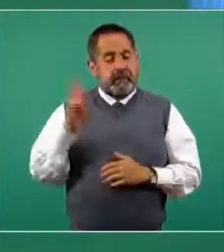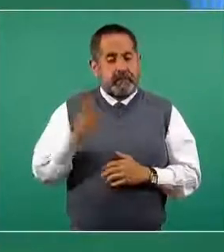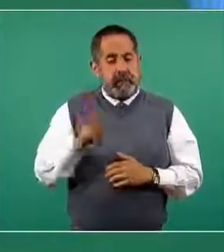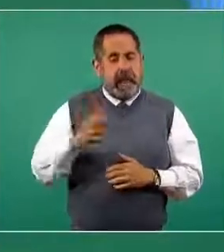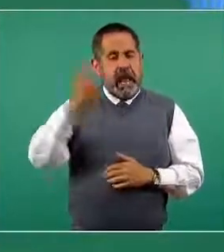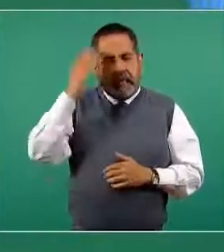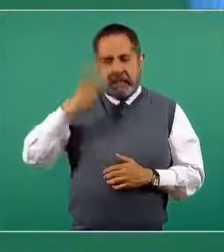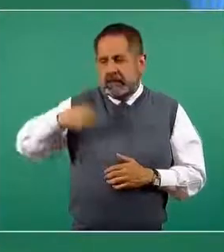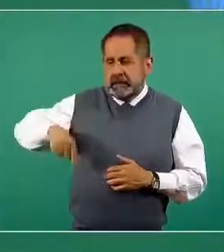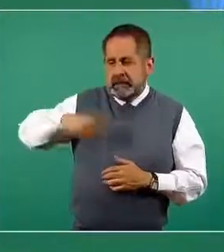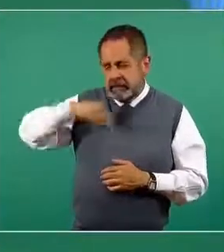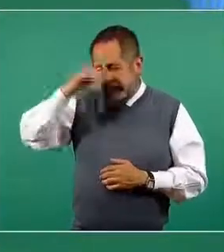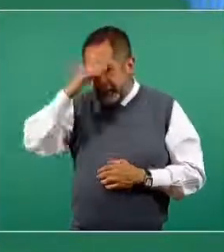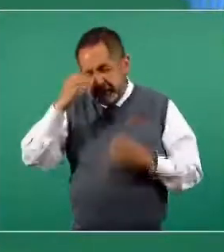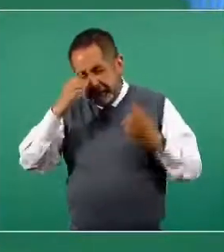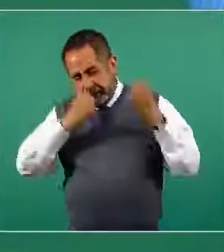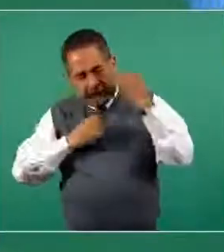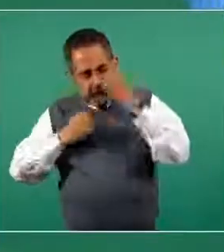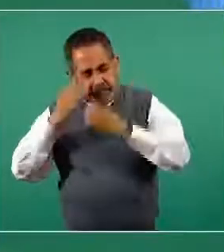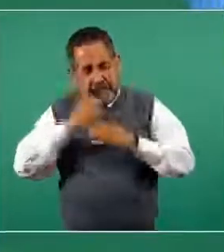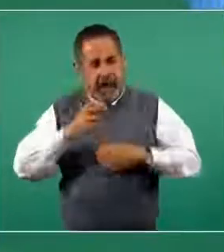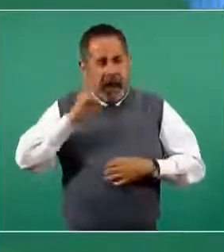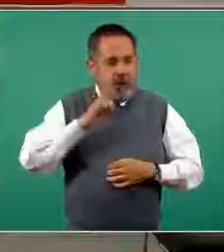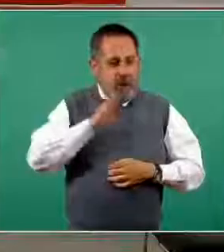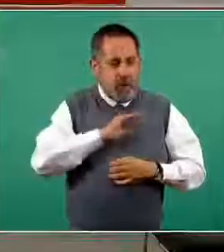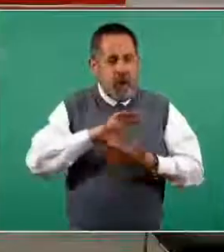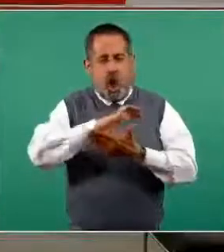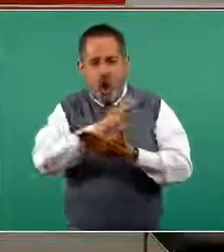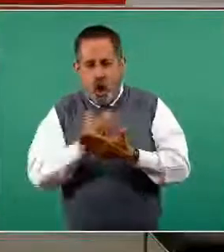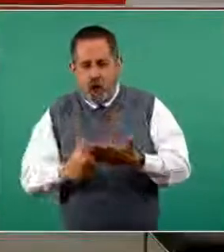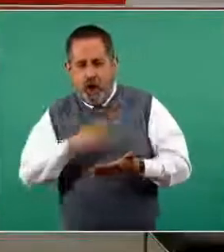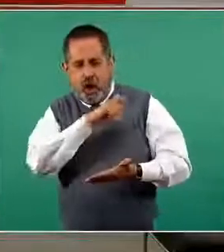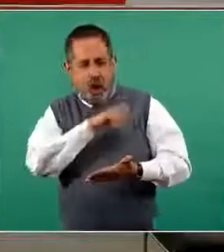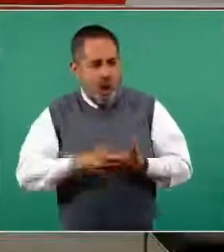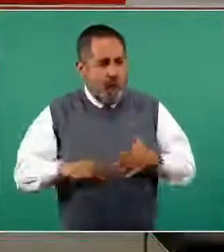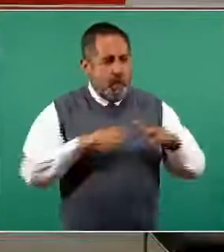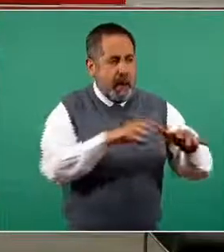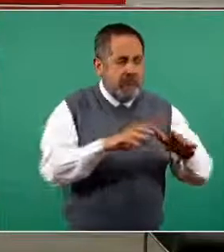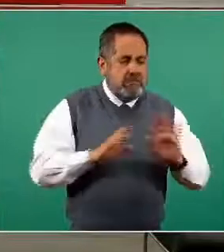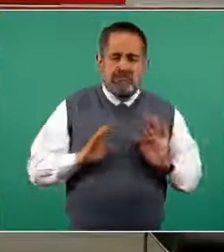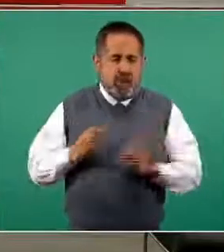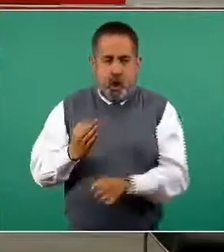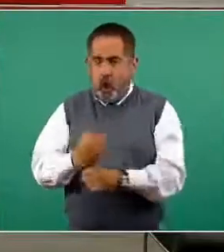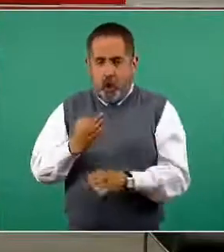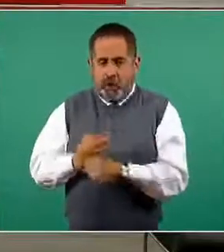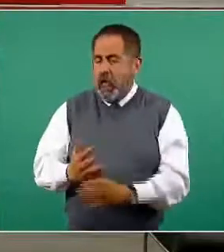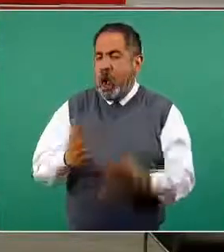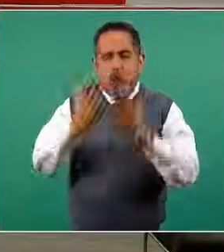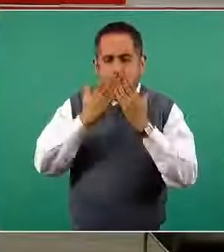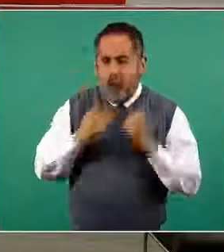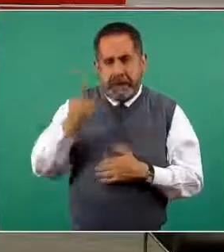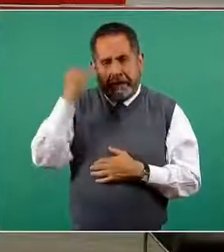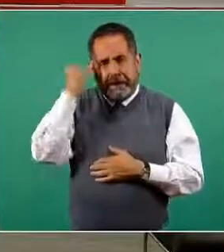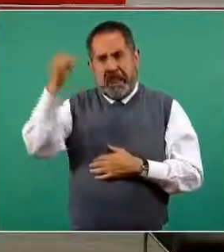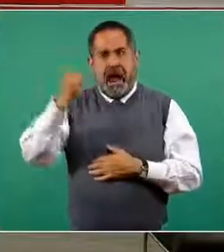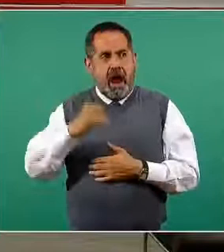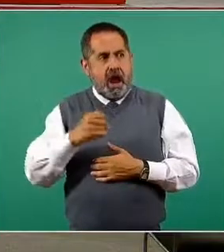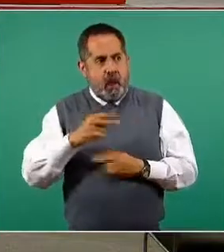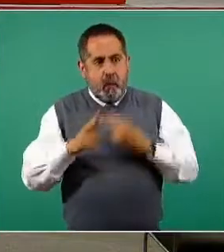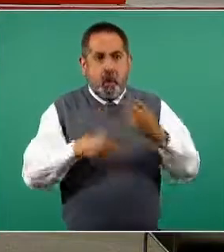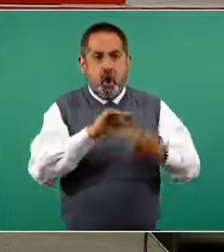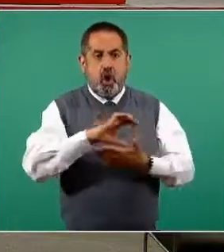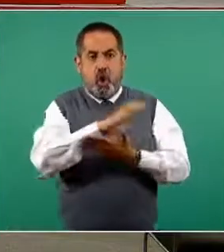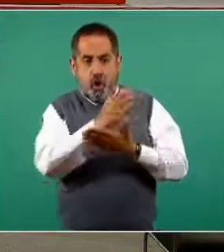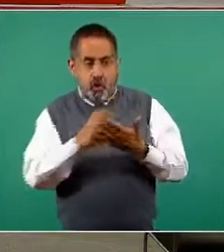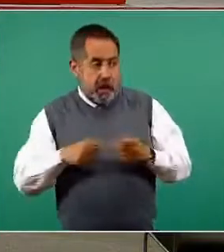se había explorado la posibilidad de un contrato de adquisición, en este momento no está en la ruta para